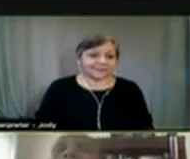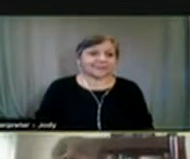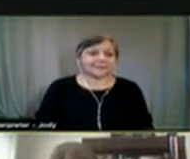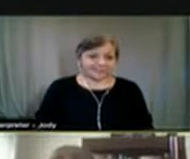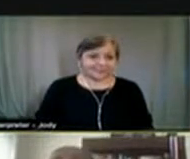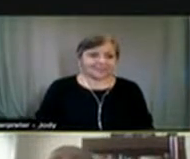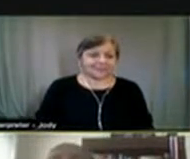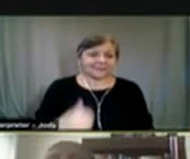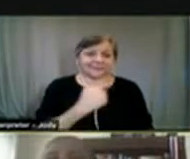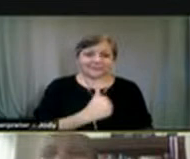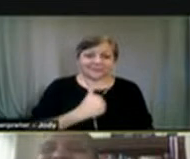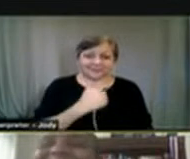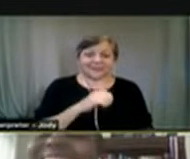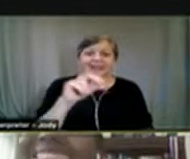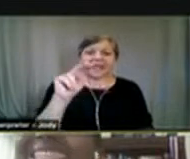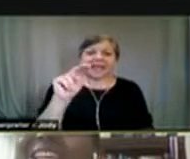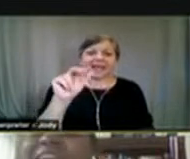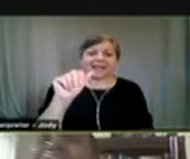Sorry about that.